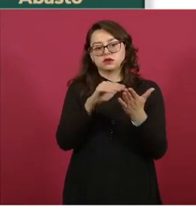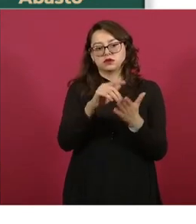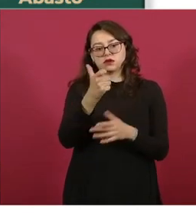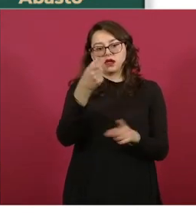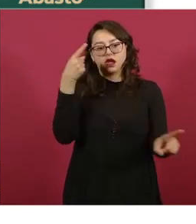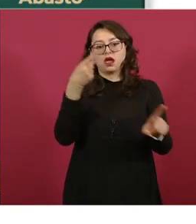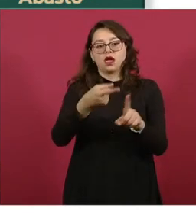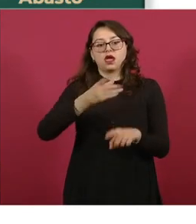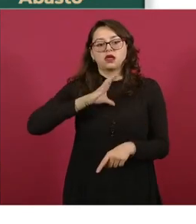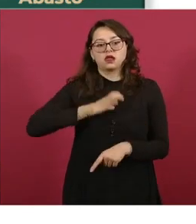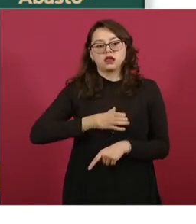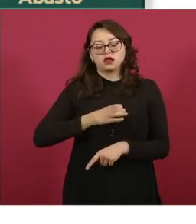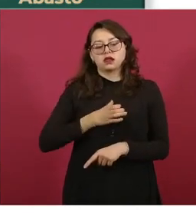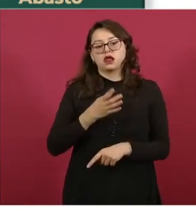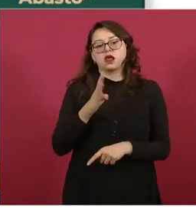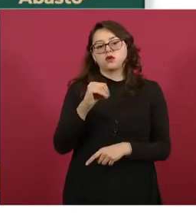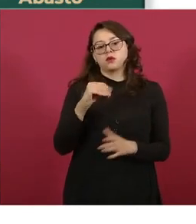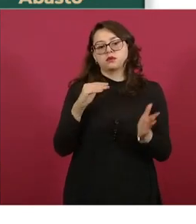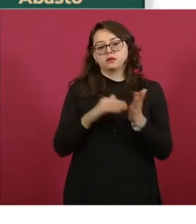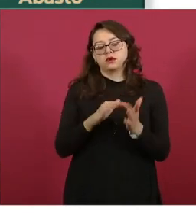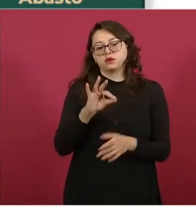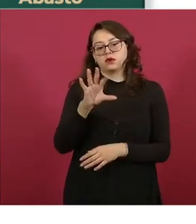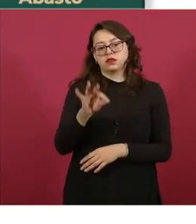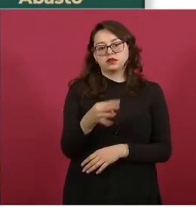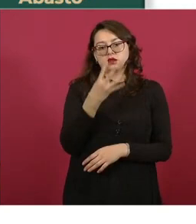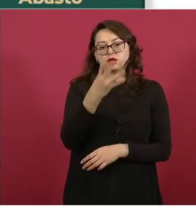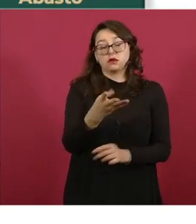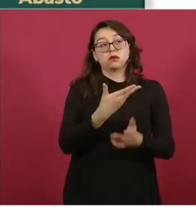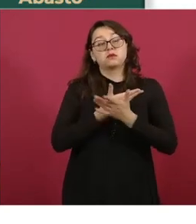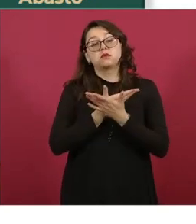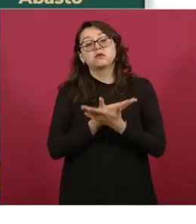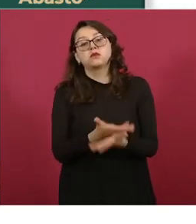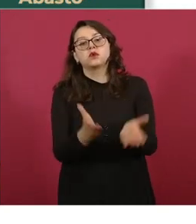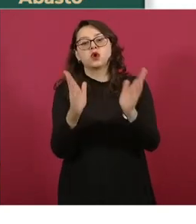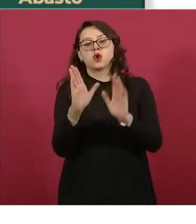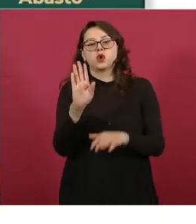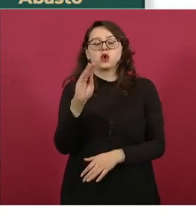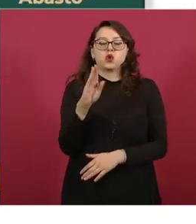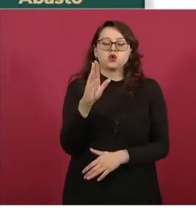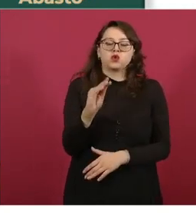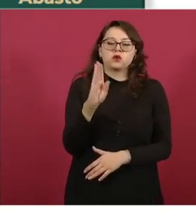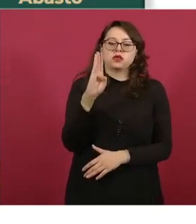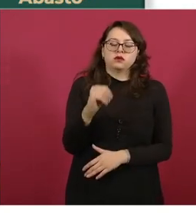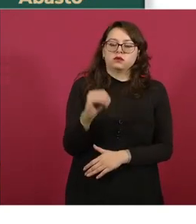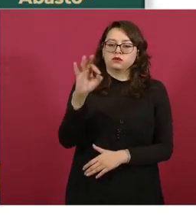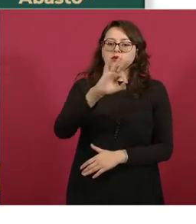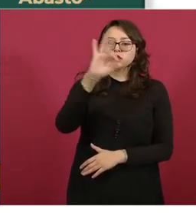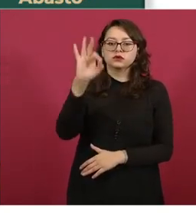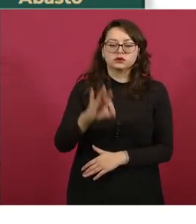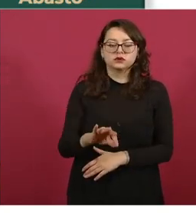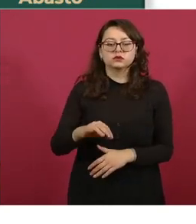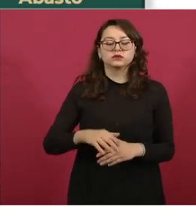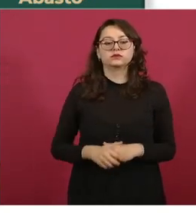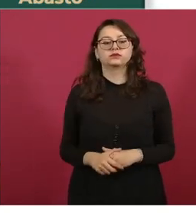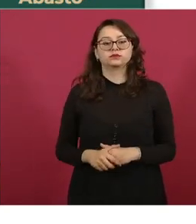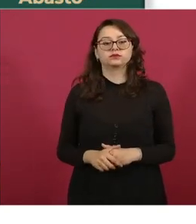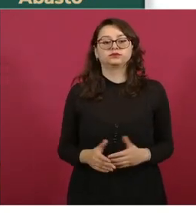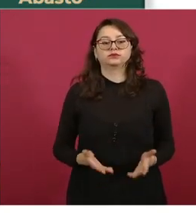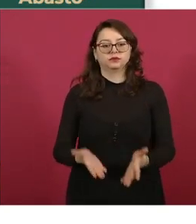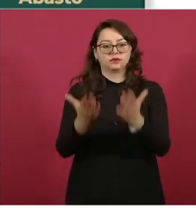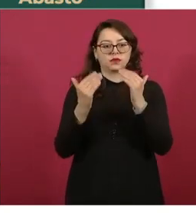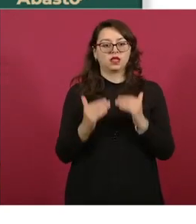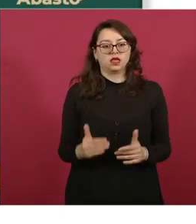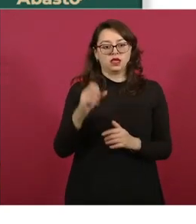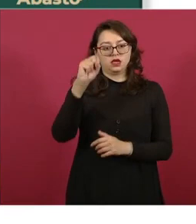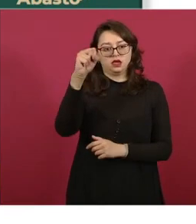quimioterapias y el surtimiento de piezas hacia almacenes en el caso de Morelos se reporta al 99%. En el caso de San Luis